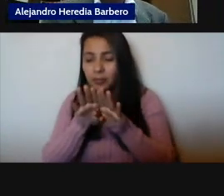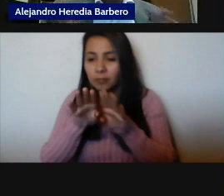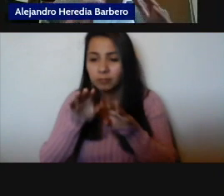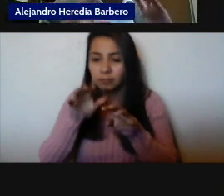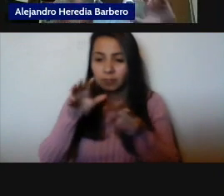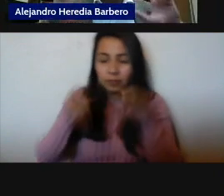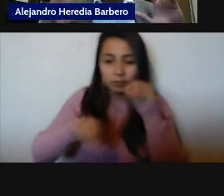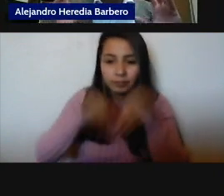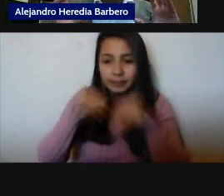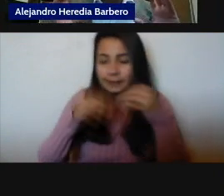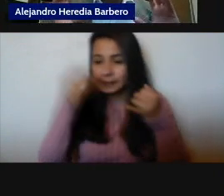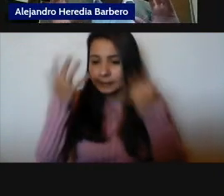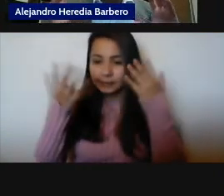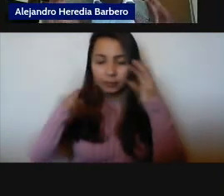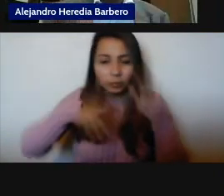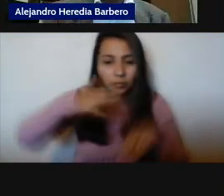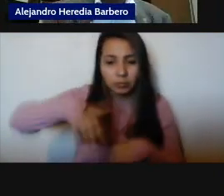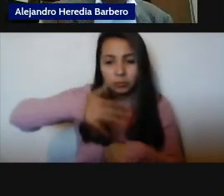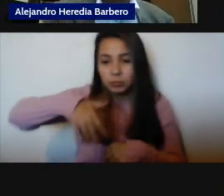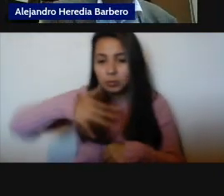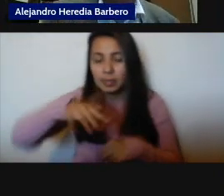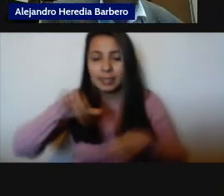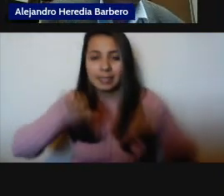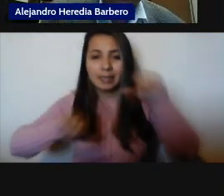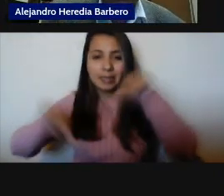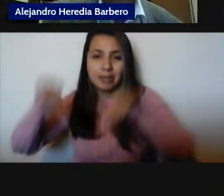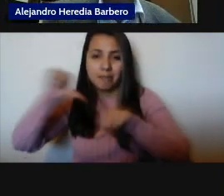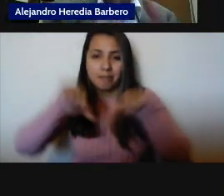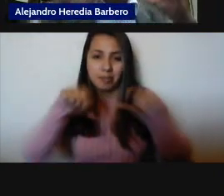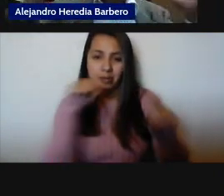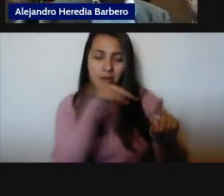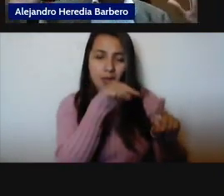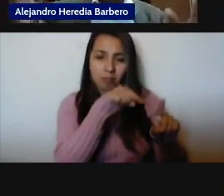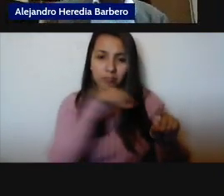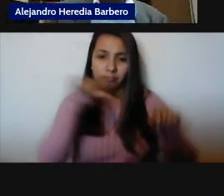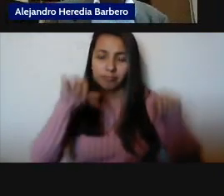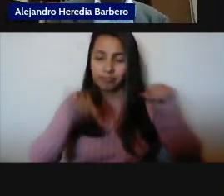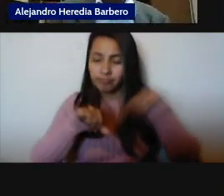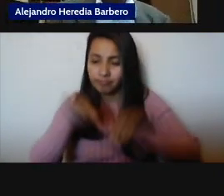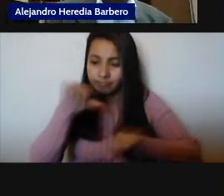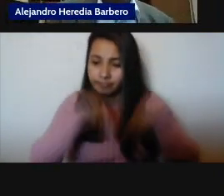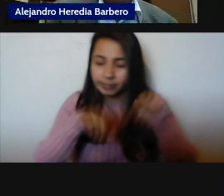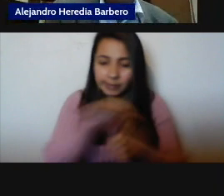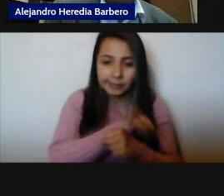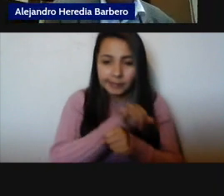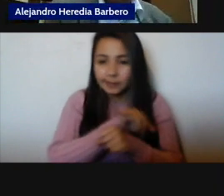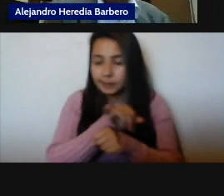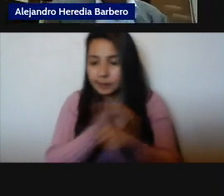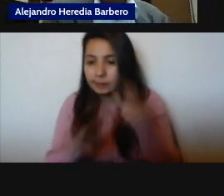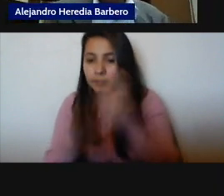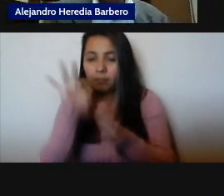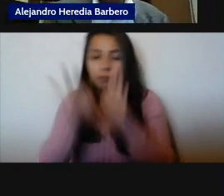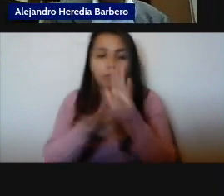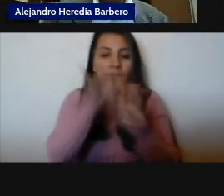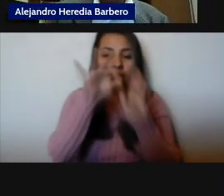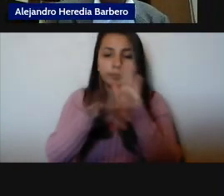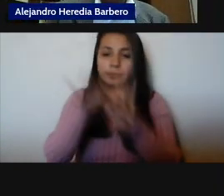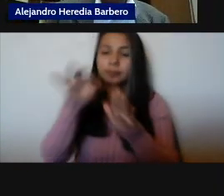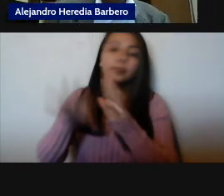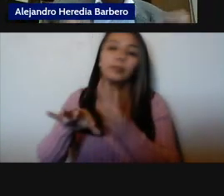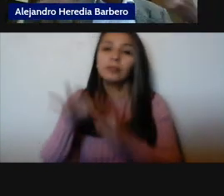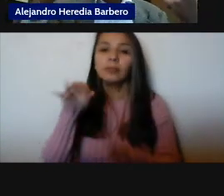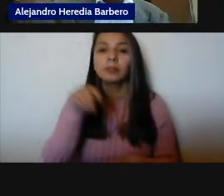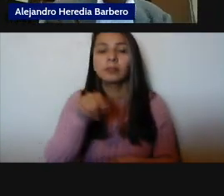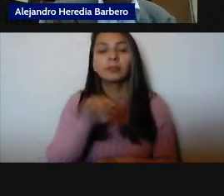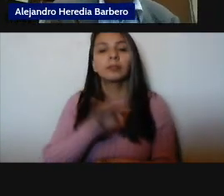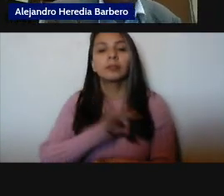y entonces se está haciendo una química relativamente novedosa donde se pueden caracterizar estos nuevos